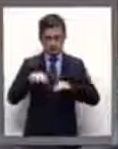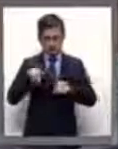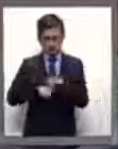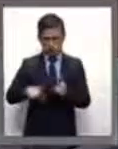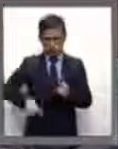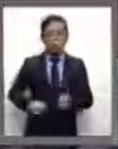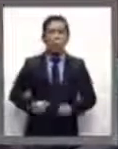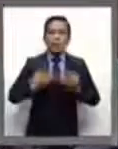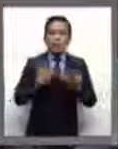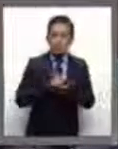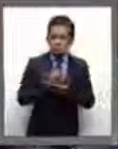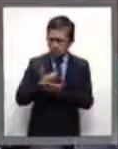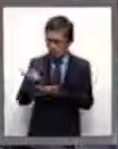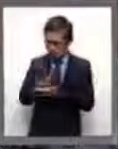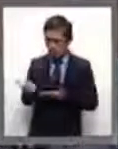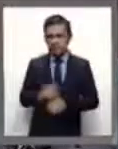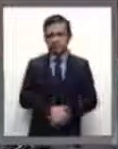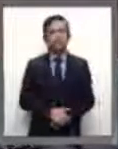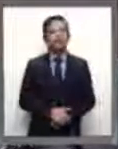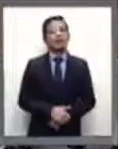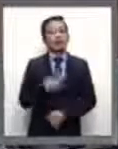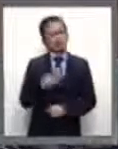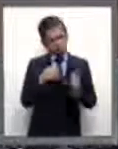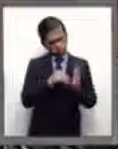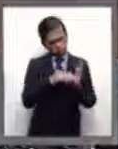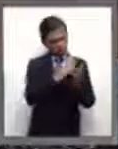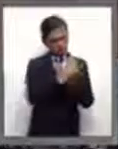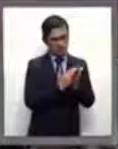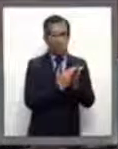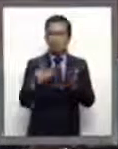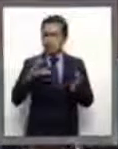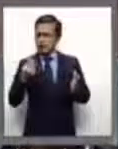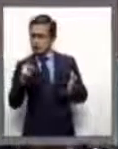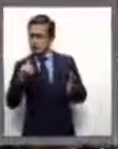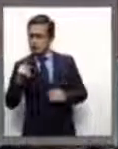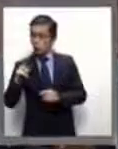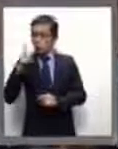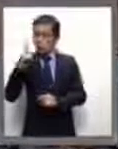salarios. En el analítico de clave es capítulo 1000.